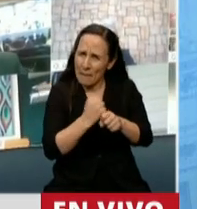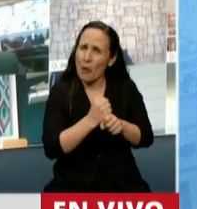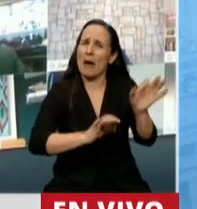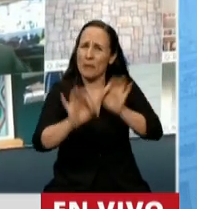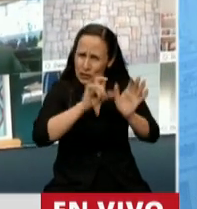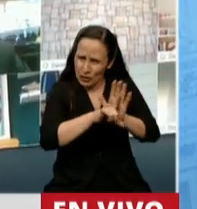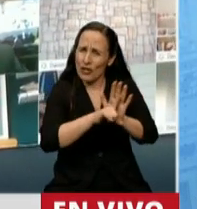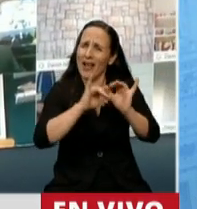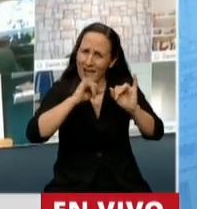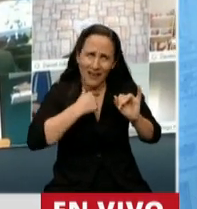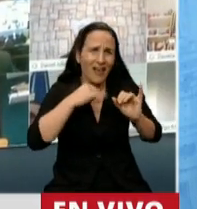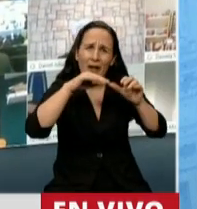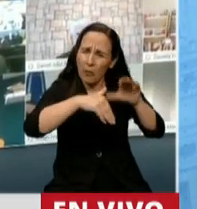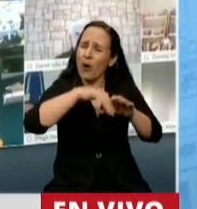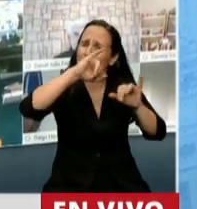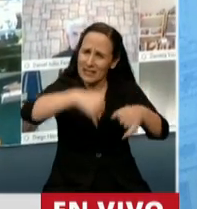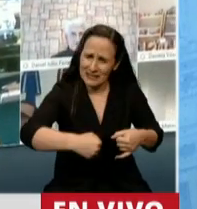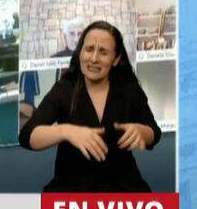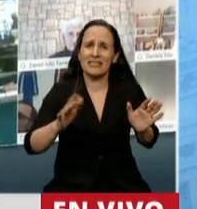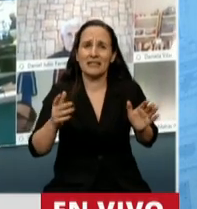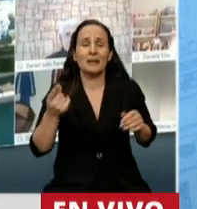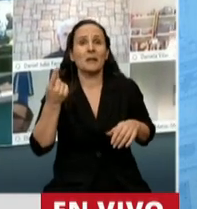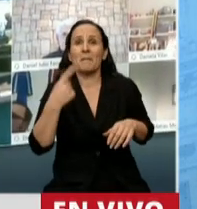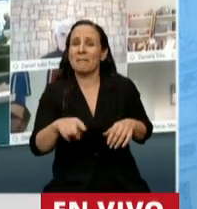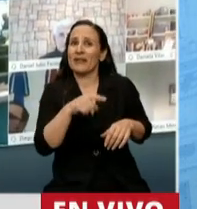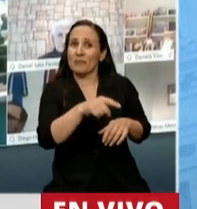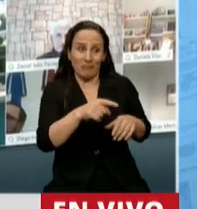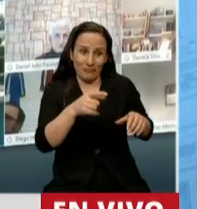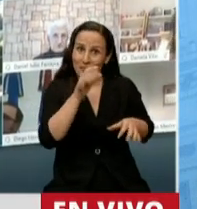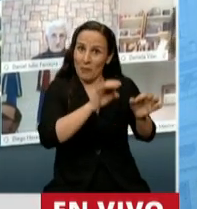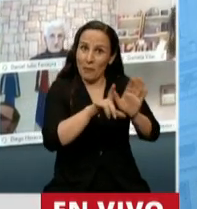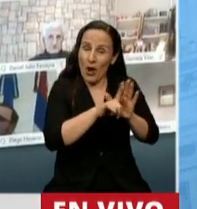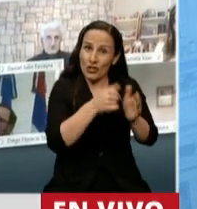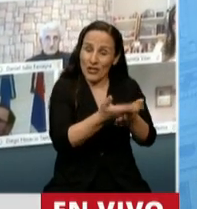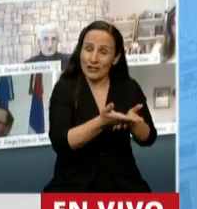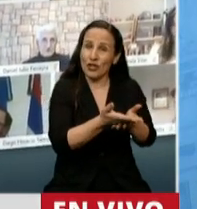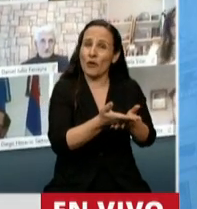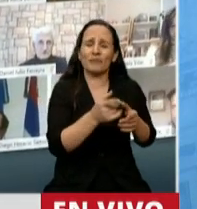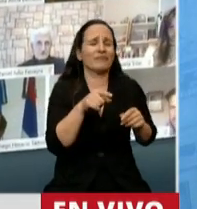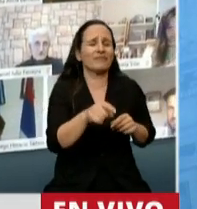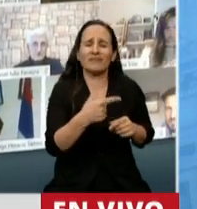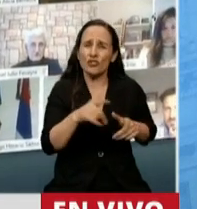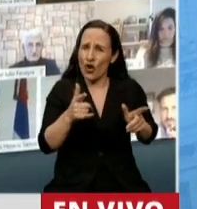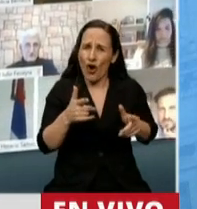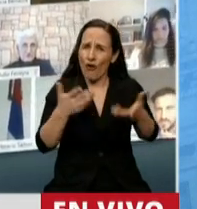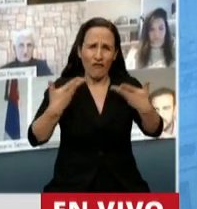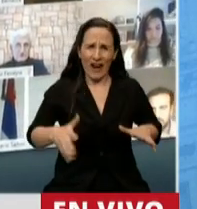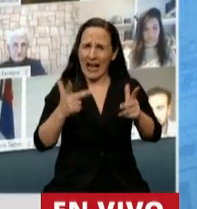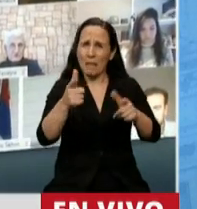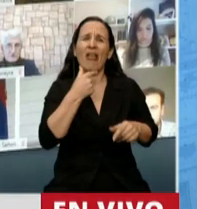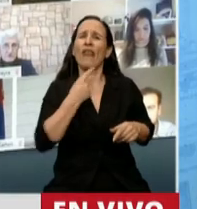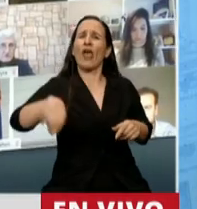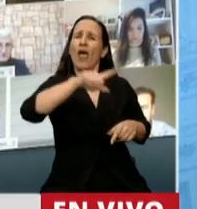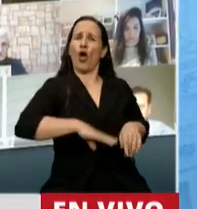proyecto de la mayoría crisis proyecto tiene su artículo 11 y lo digo con toda sinceridad sin ofender a